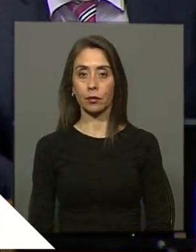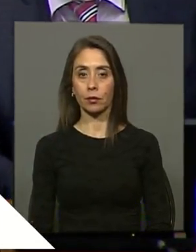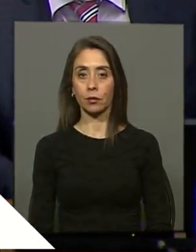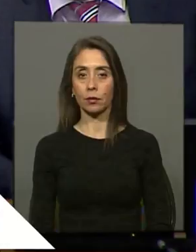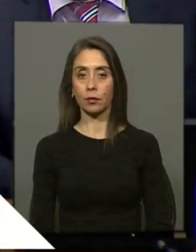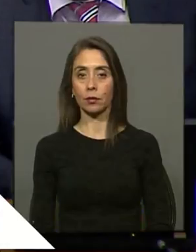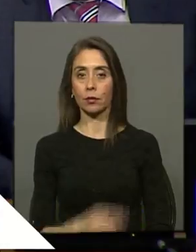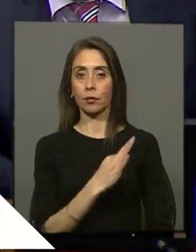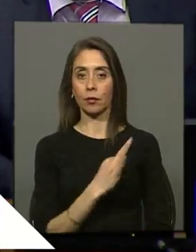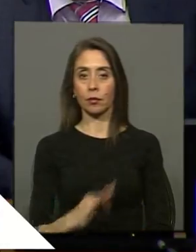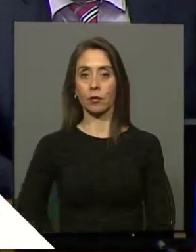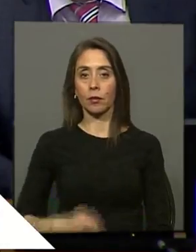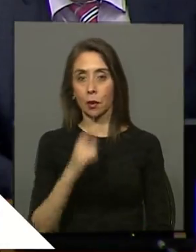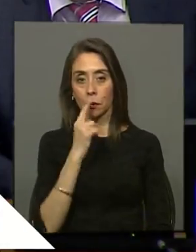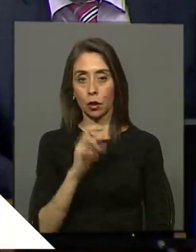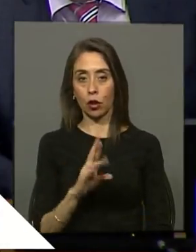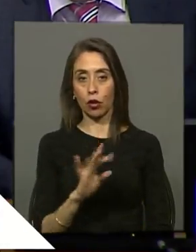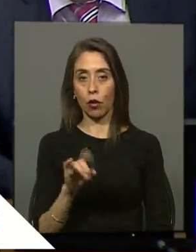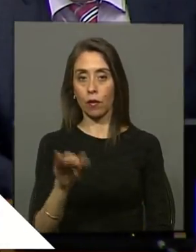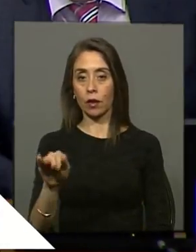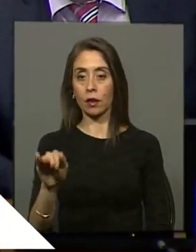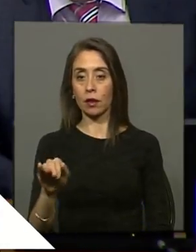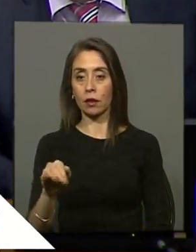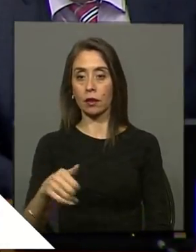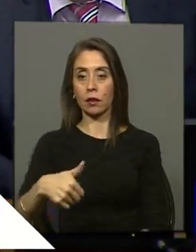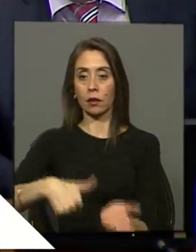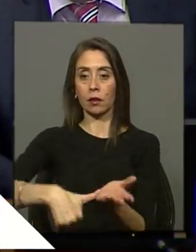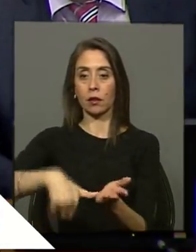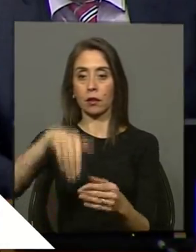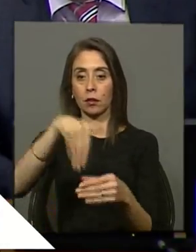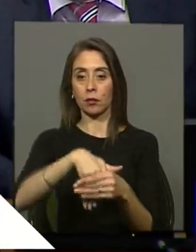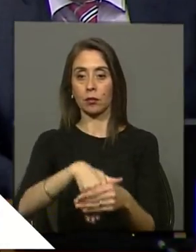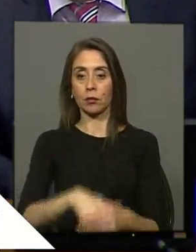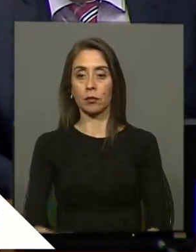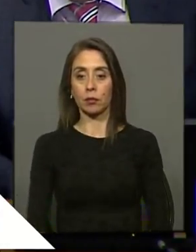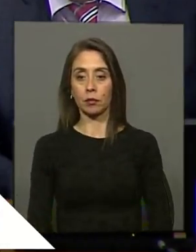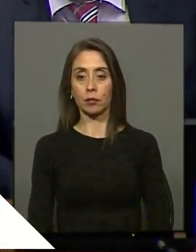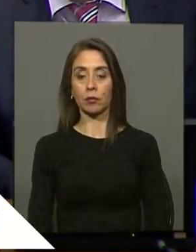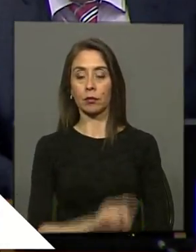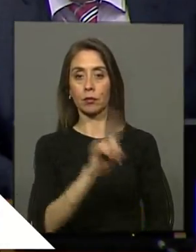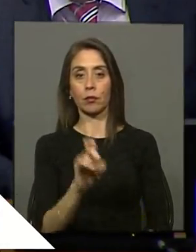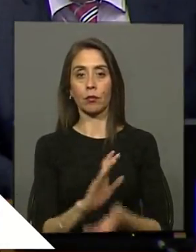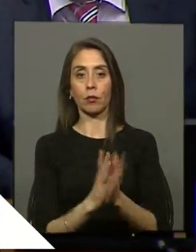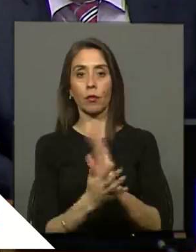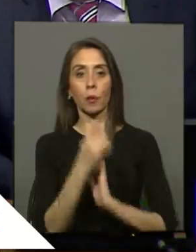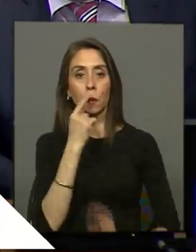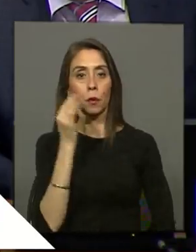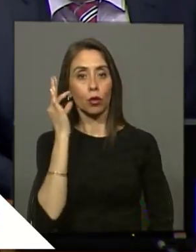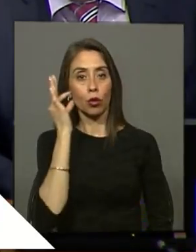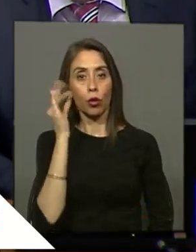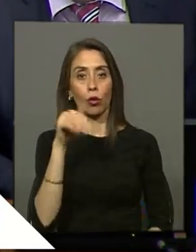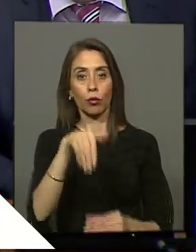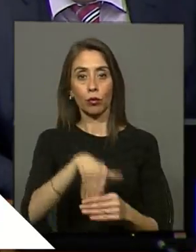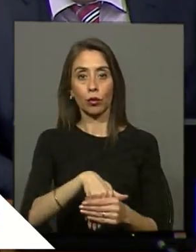diputado Roble perdona que lo moleste de nuevo en votación han votado todas y todos